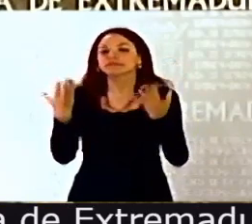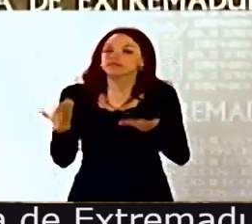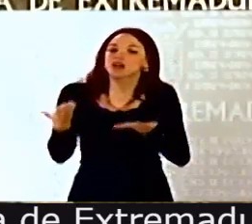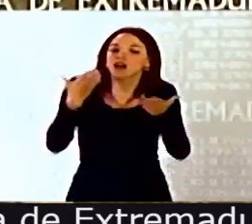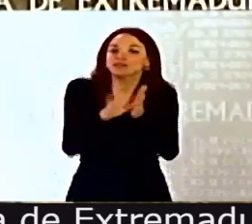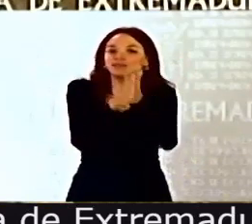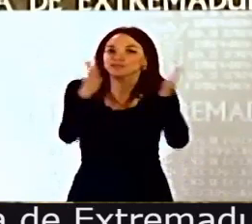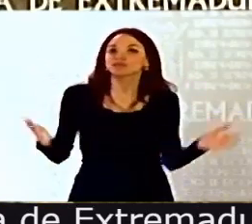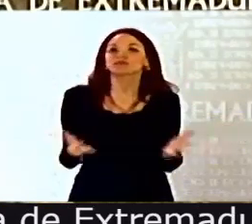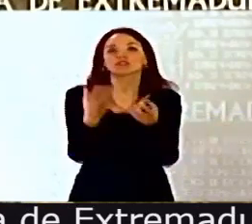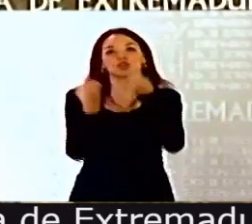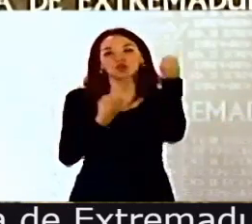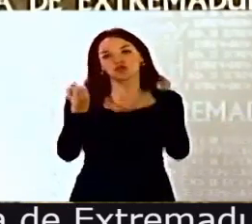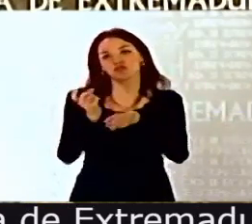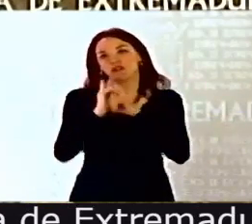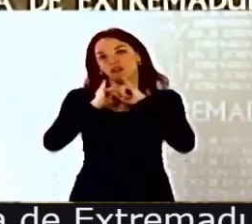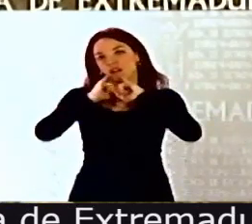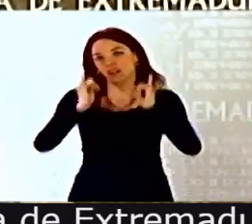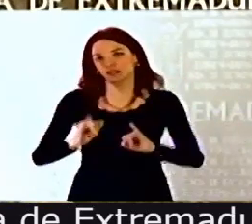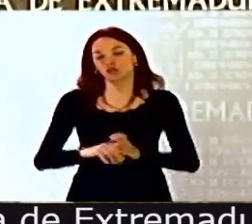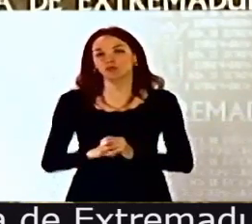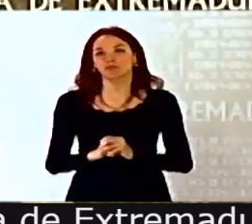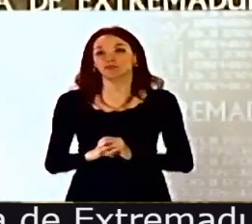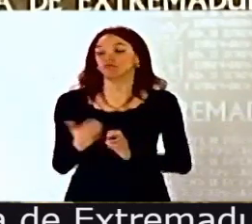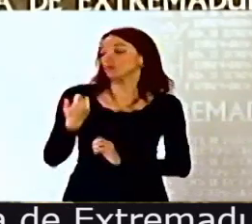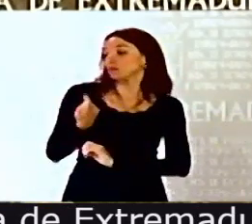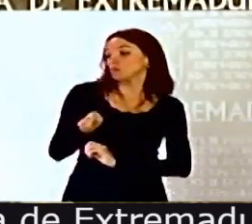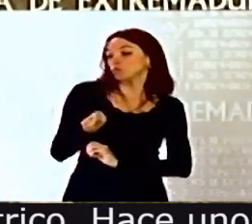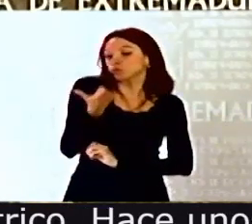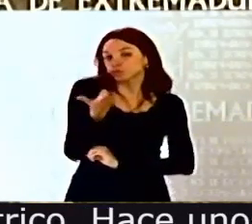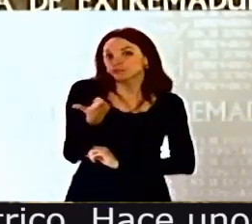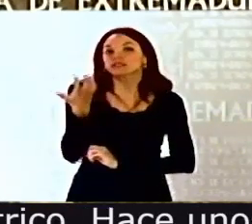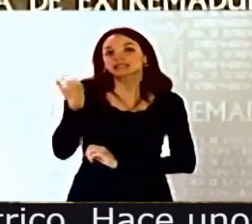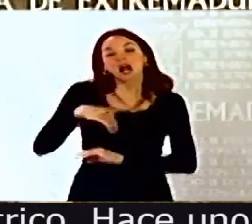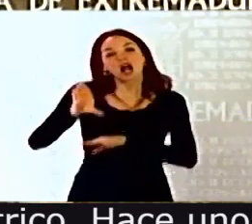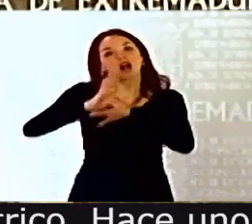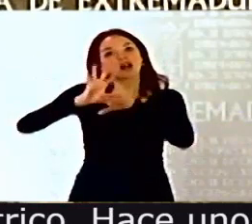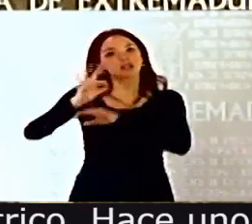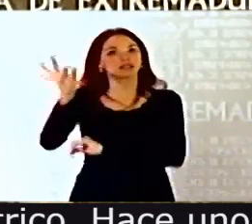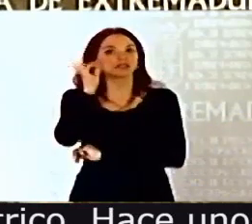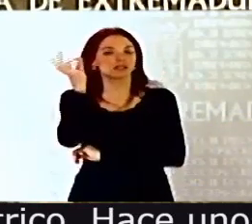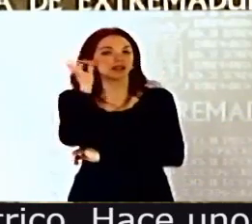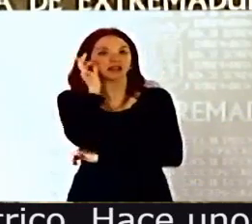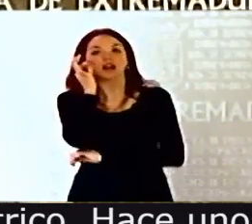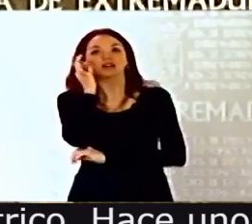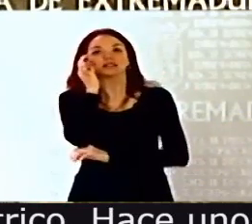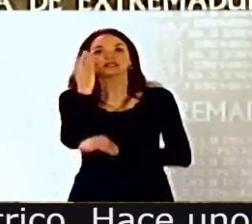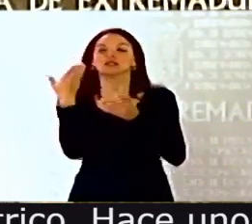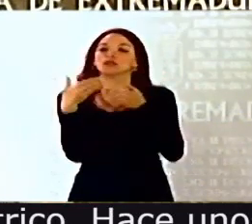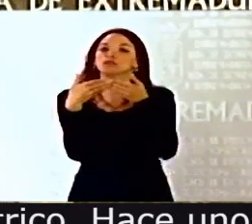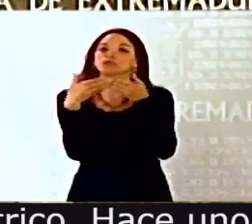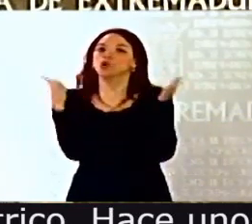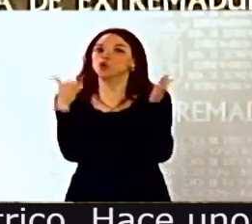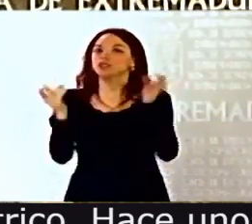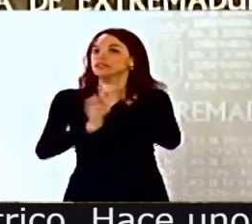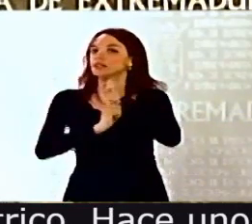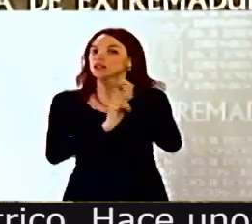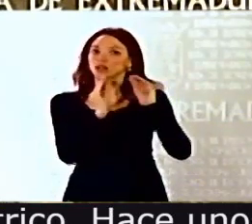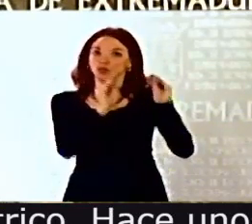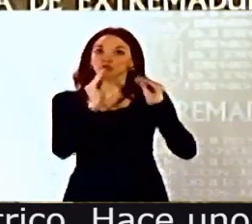eléctrico. Hace unos meses presentaba la consejera del ramo la estrategia del vehículo eléctrico en